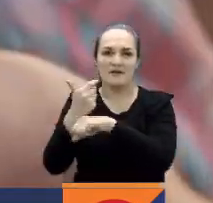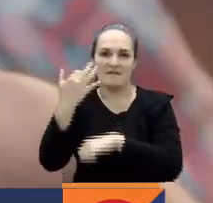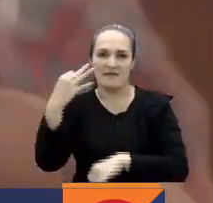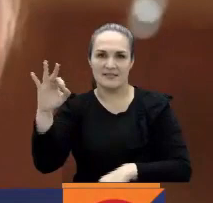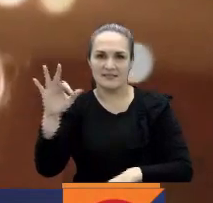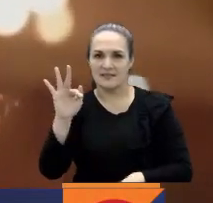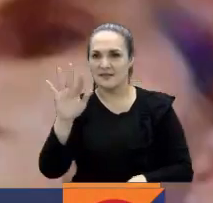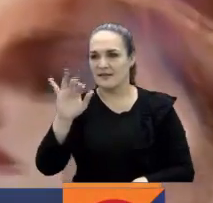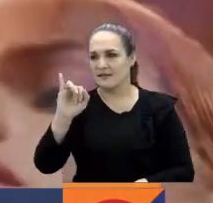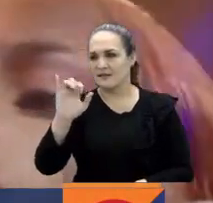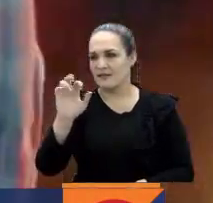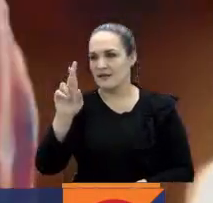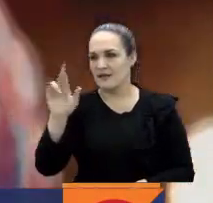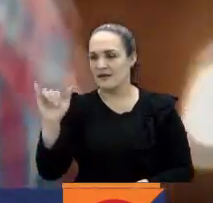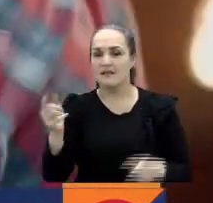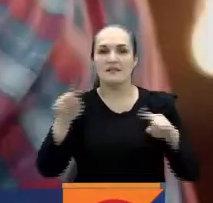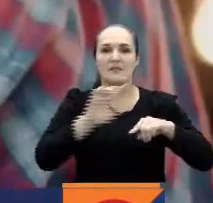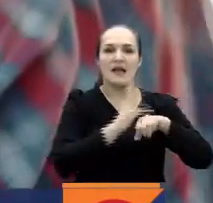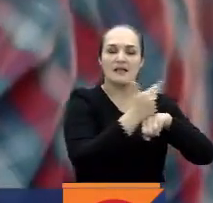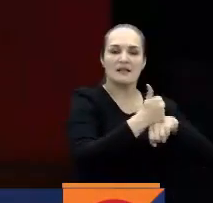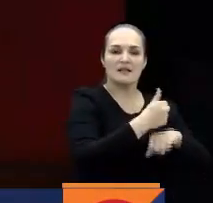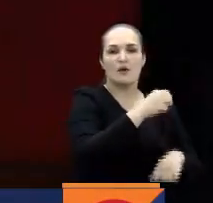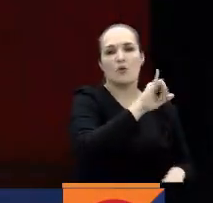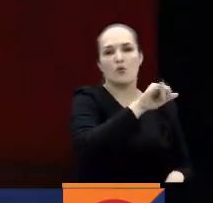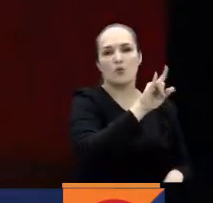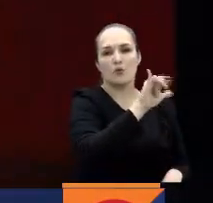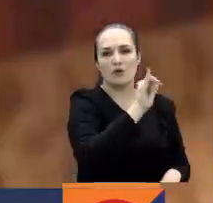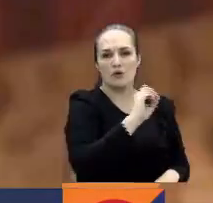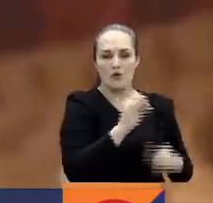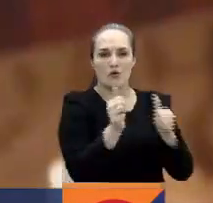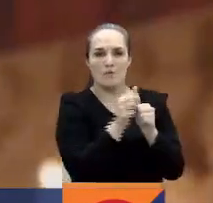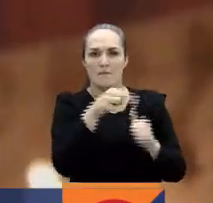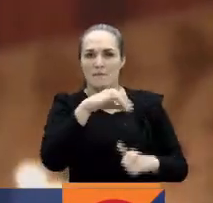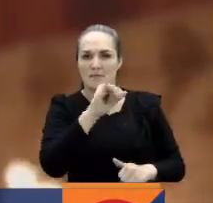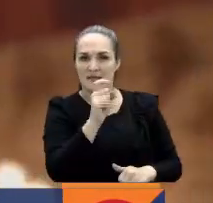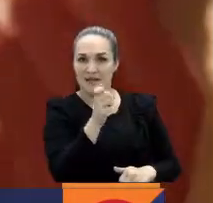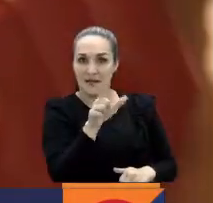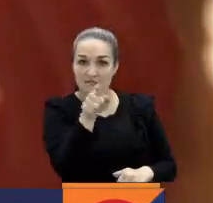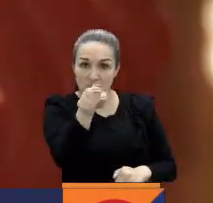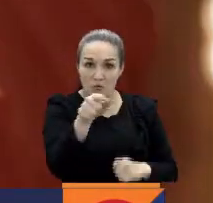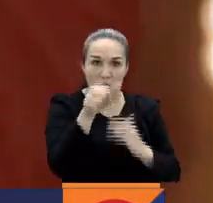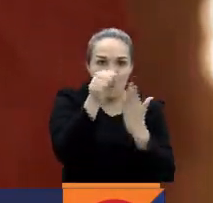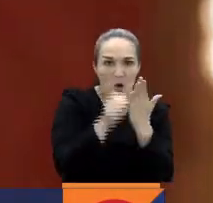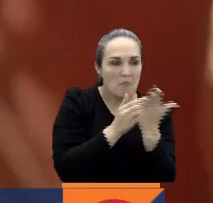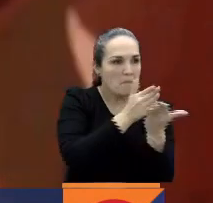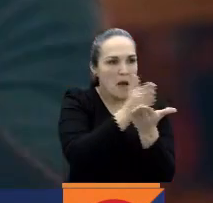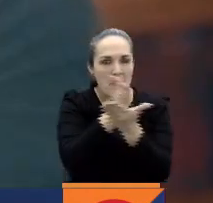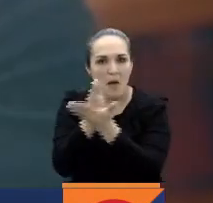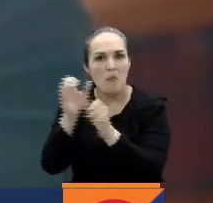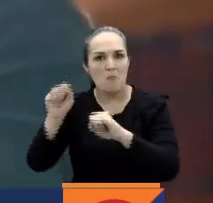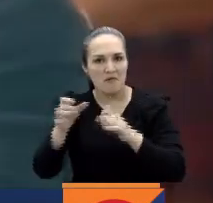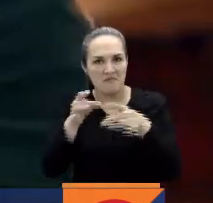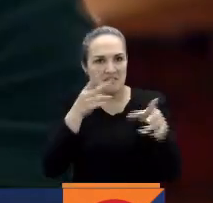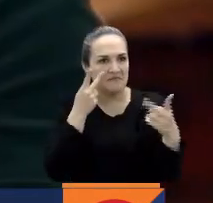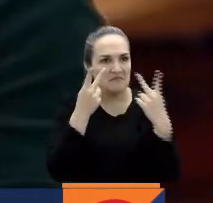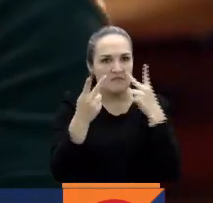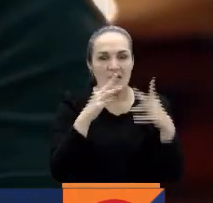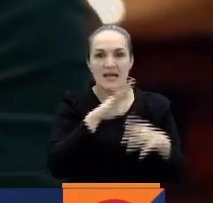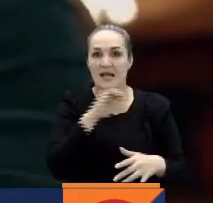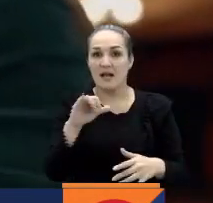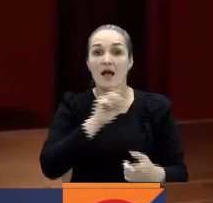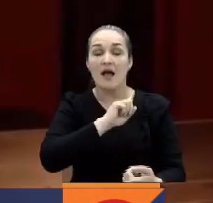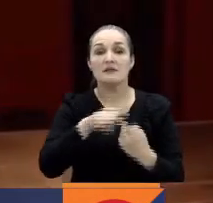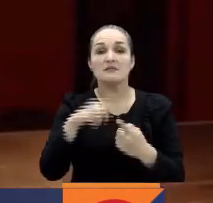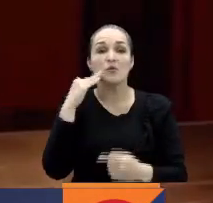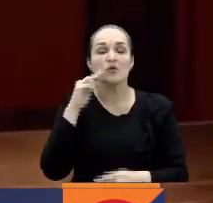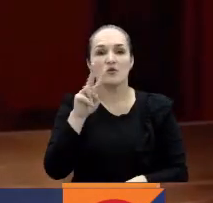los artistas Julio Sierra y Miguel Guarín. Prográmese, por supuesto, con los múltiples conversatorios y muestras culturales hasta el próximo